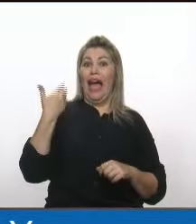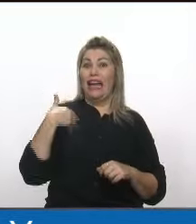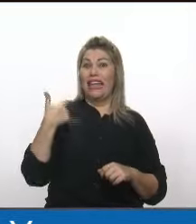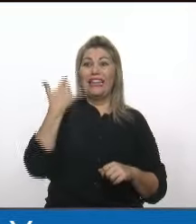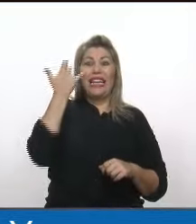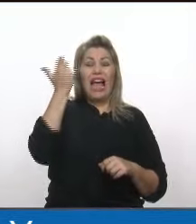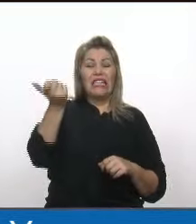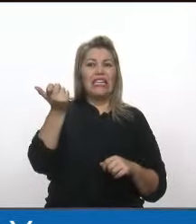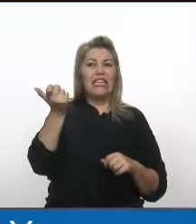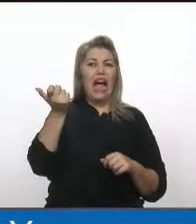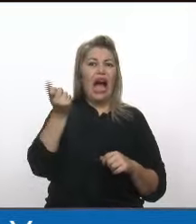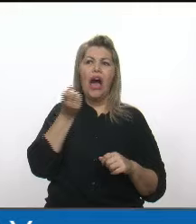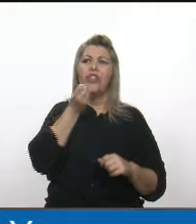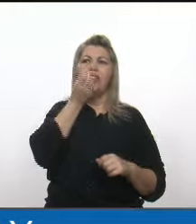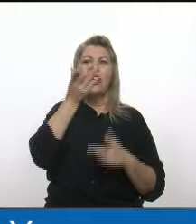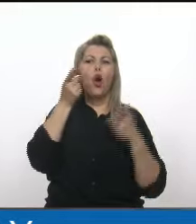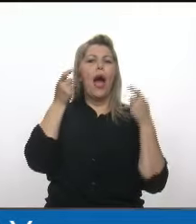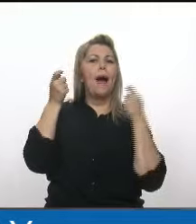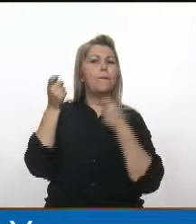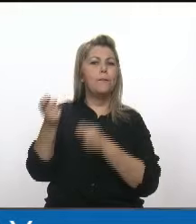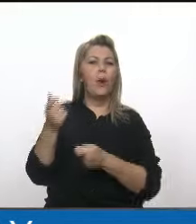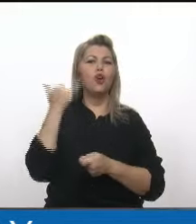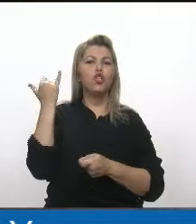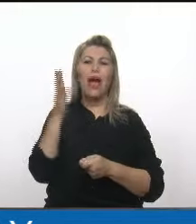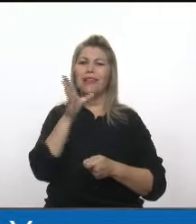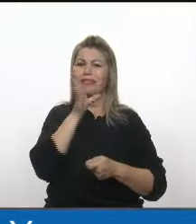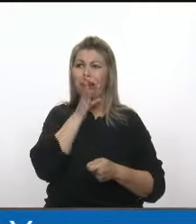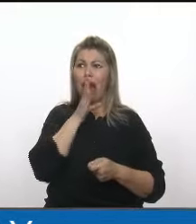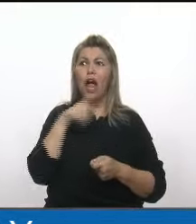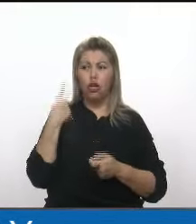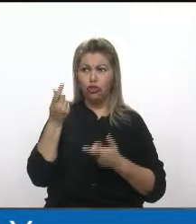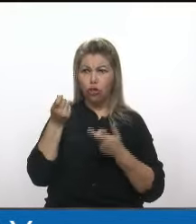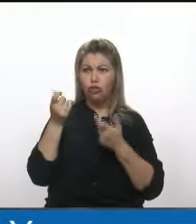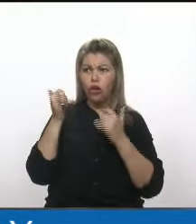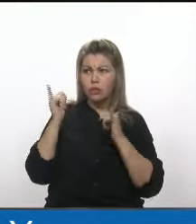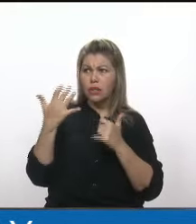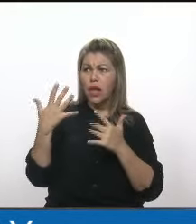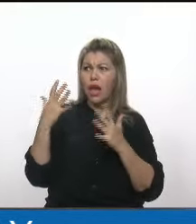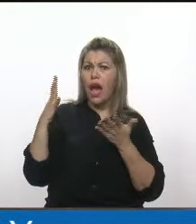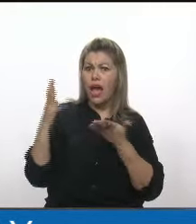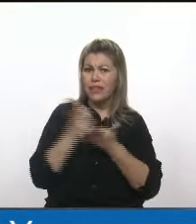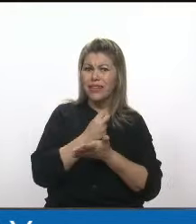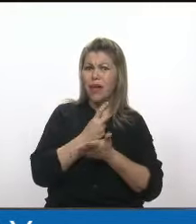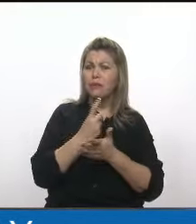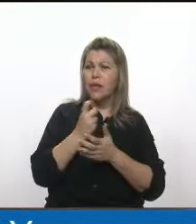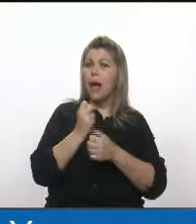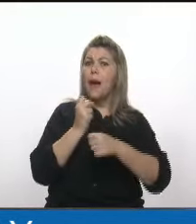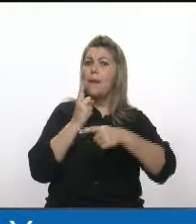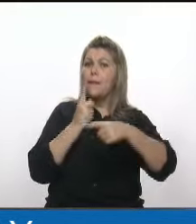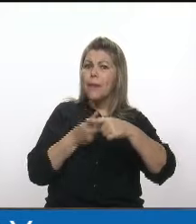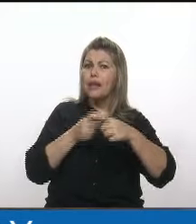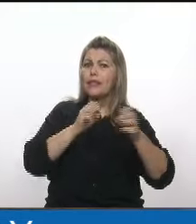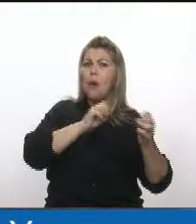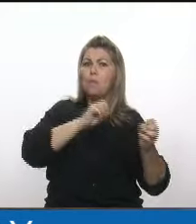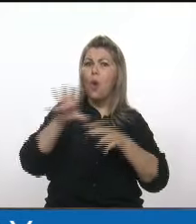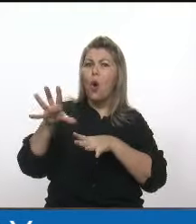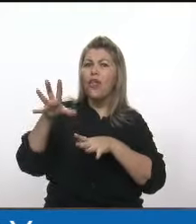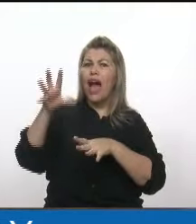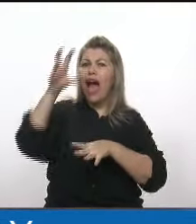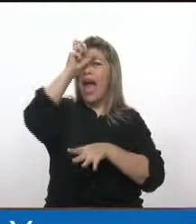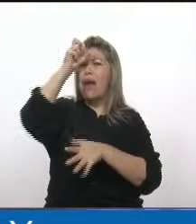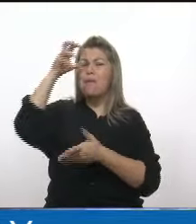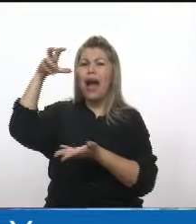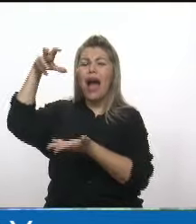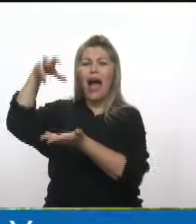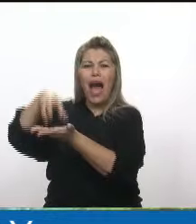expresó manifiestamente a Israel y que muchos de nosotros hacemos nuestro mudar la embajada contra todo este derecho internacional es una